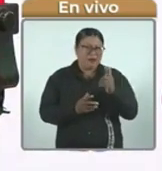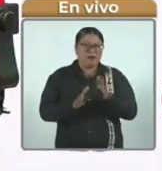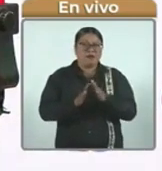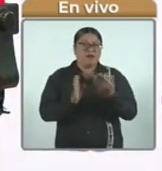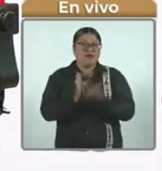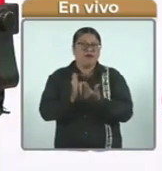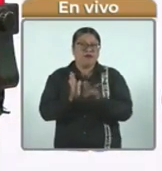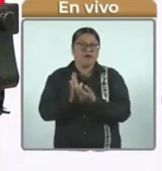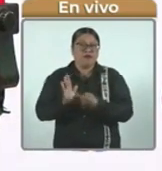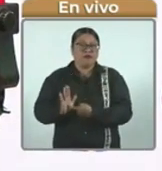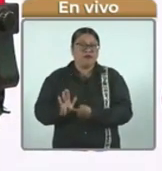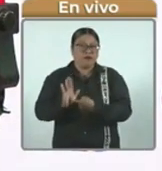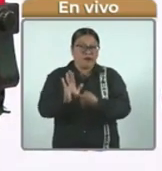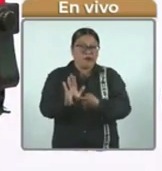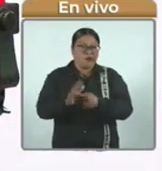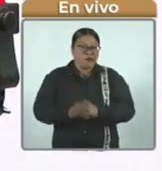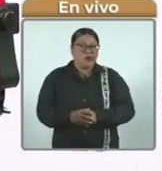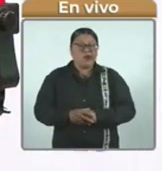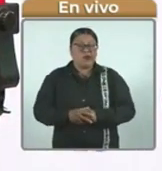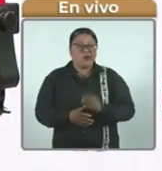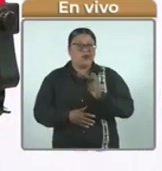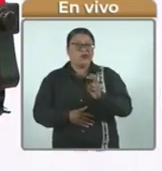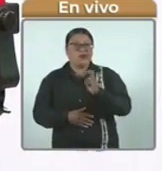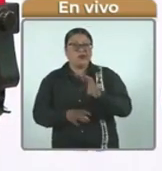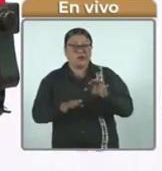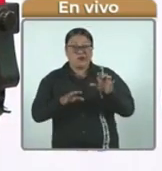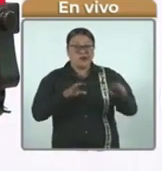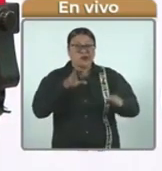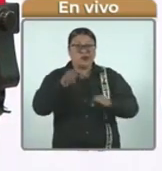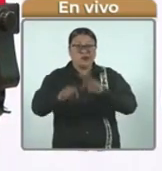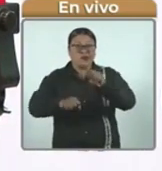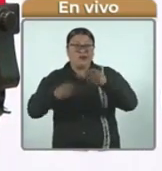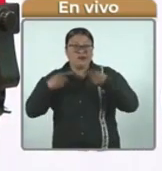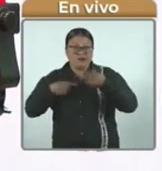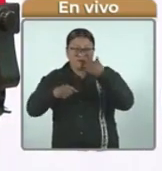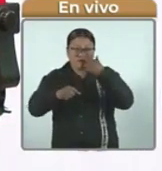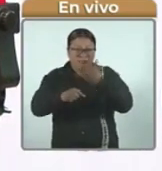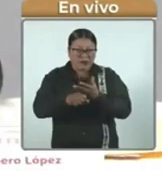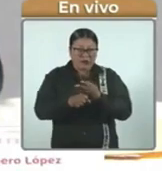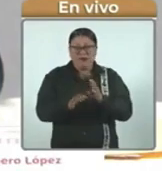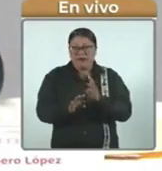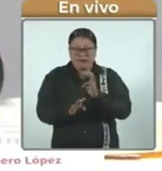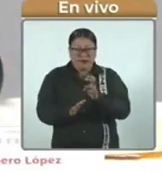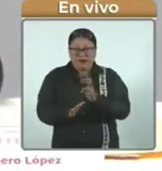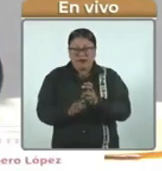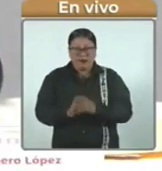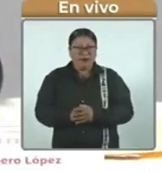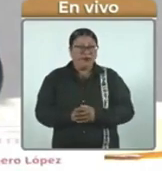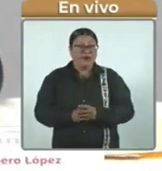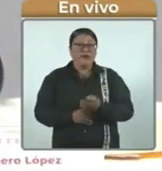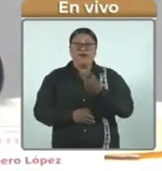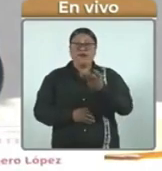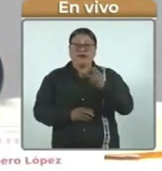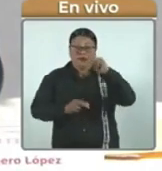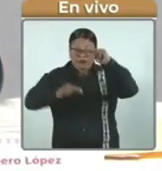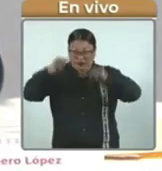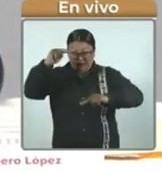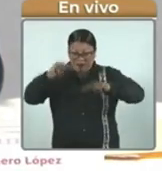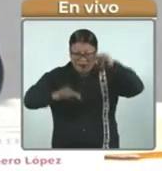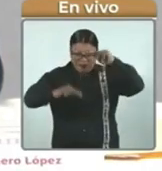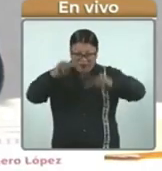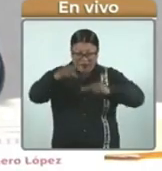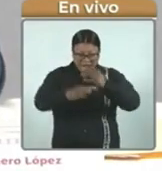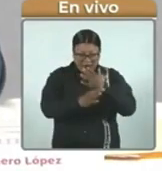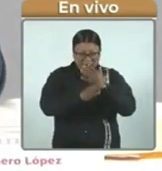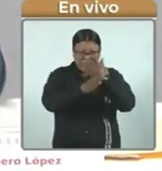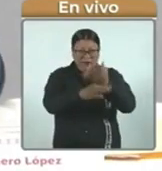resultados. O sea, deteniendo a los responsables o evitando la comisión de estos delitos. Porque estadísticamente y de acuerdo